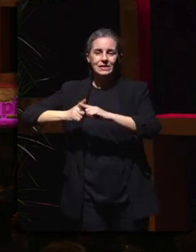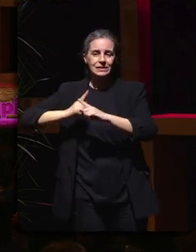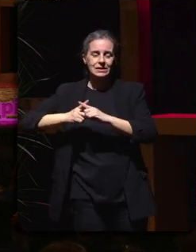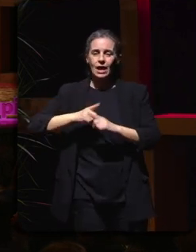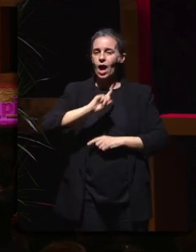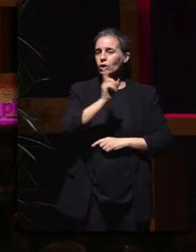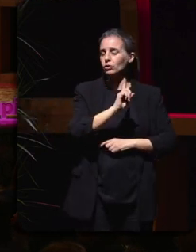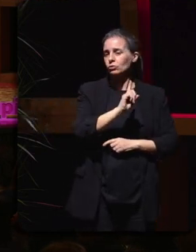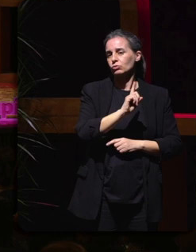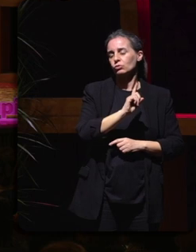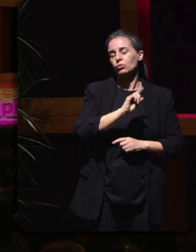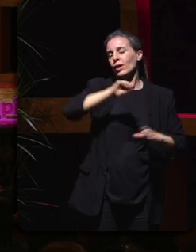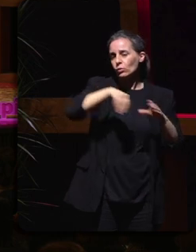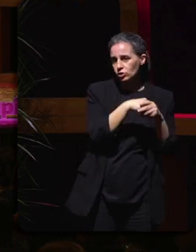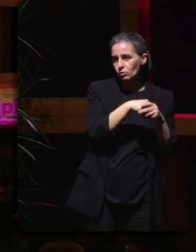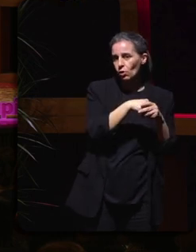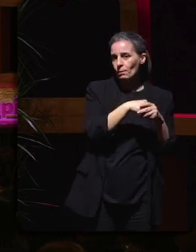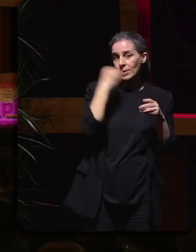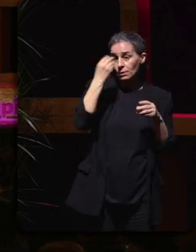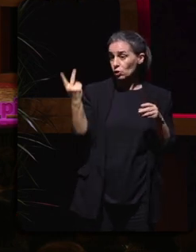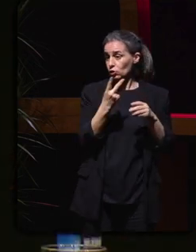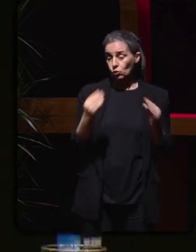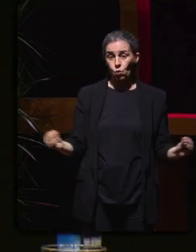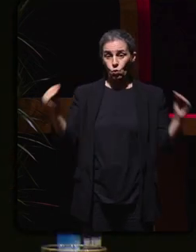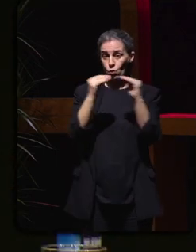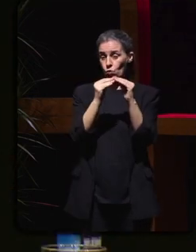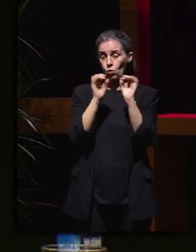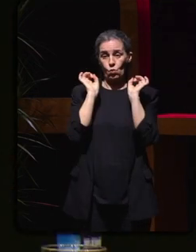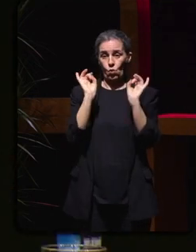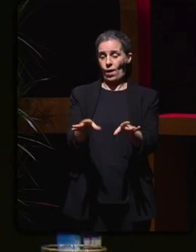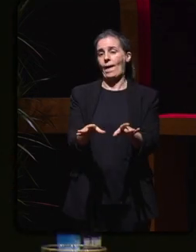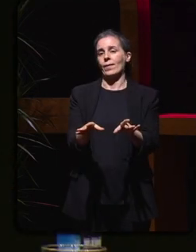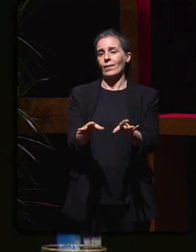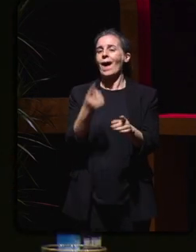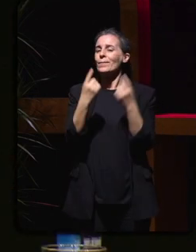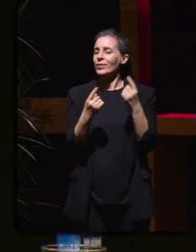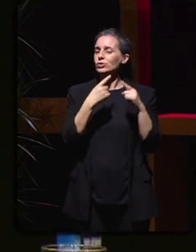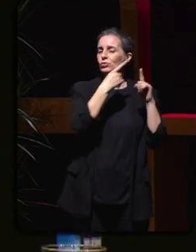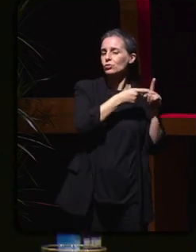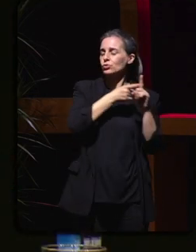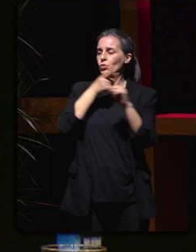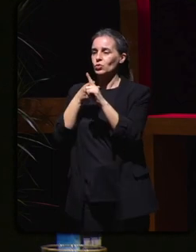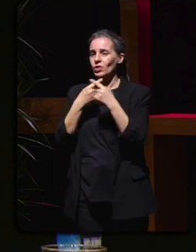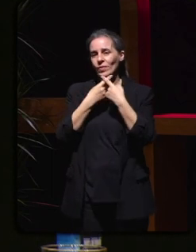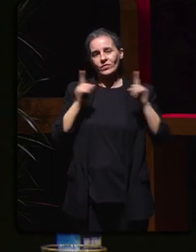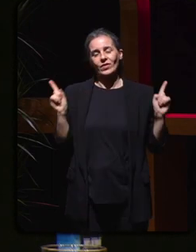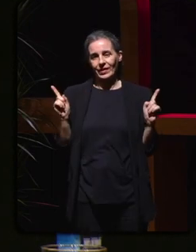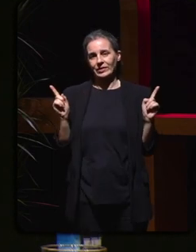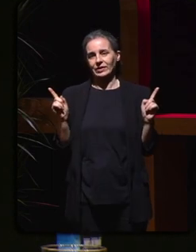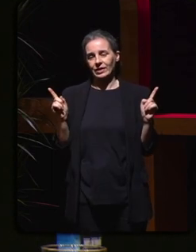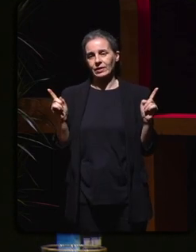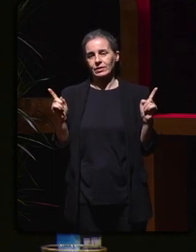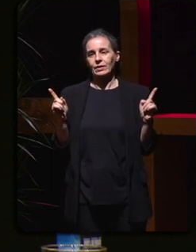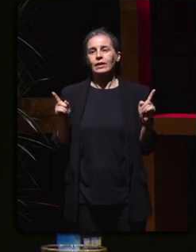son lo mismo para empezar y a veces se utilizan como dos como dos maneras diferentes de referirnos exactamente